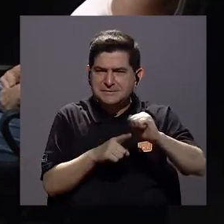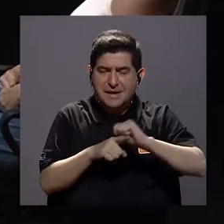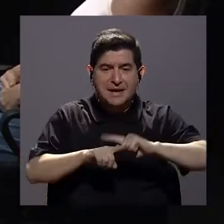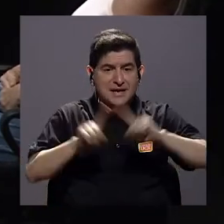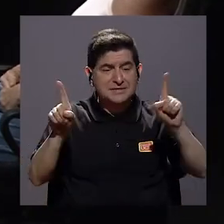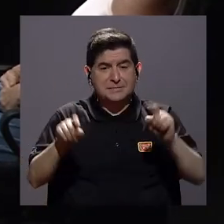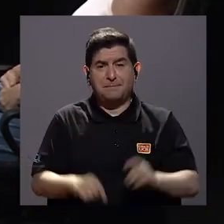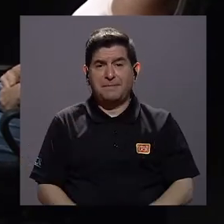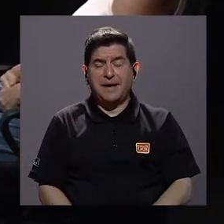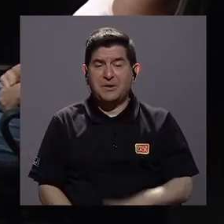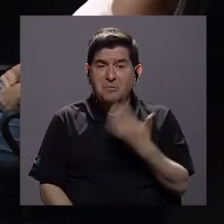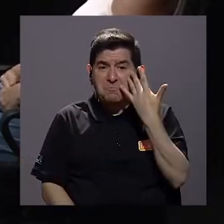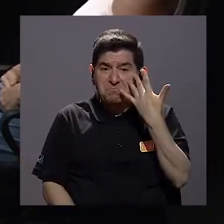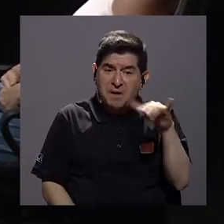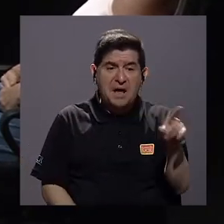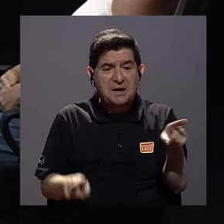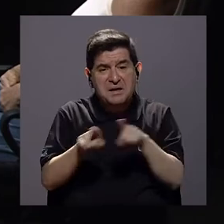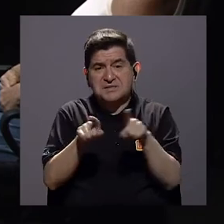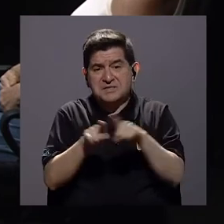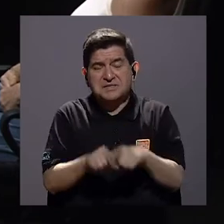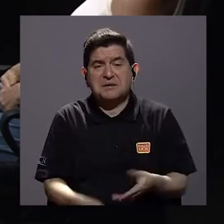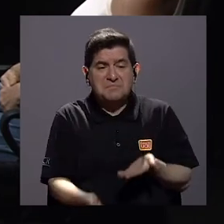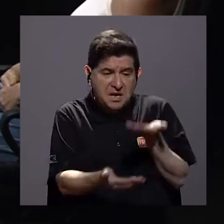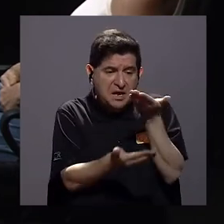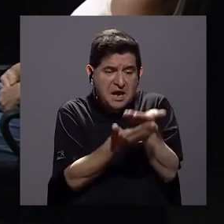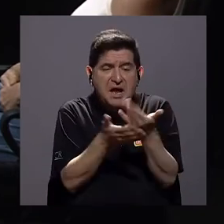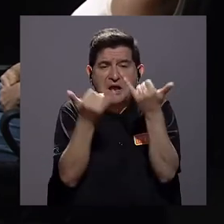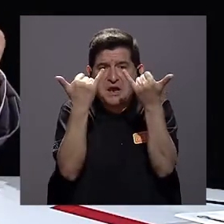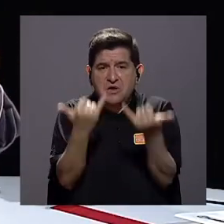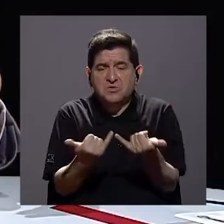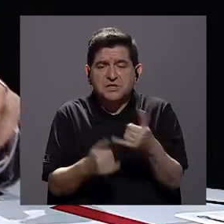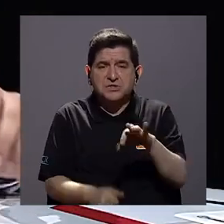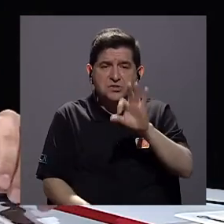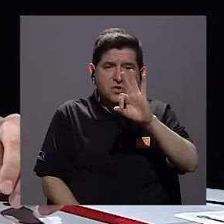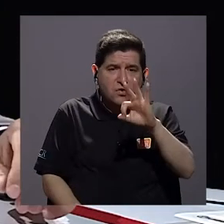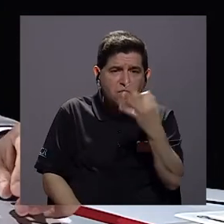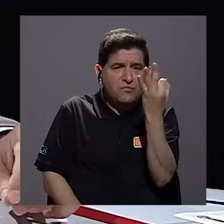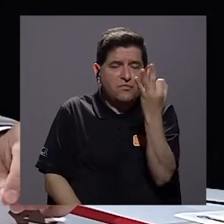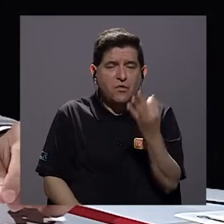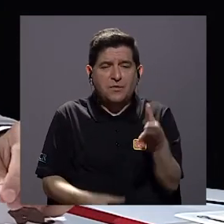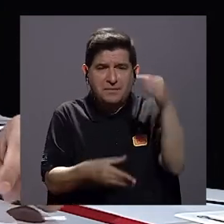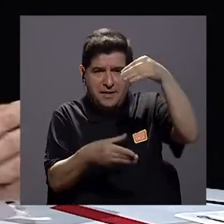prácticas, pero son malas prácticas que parece que también en la concesión iban de algún modo